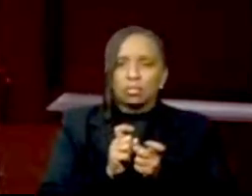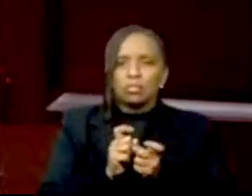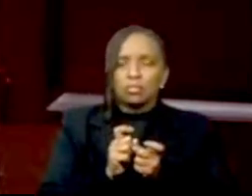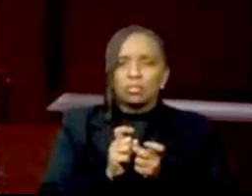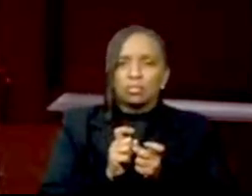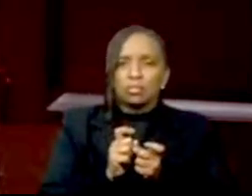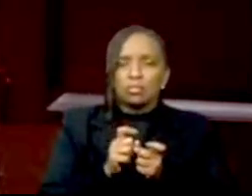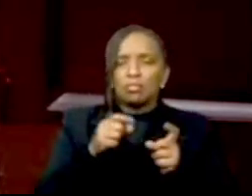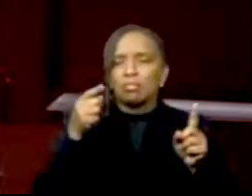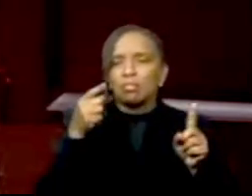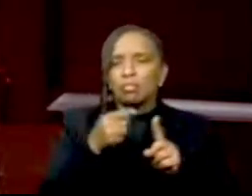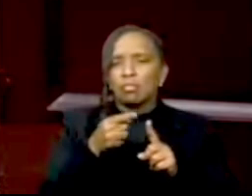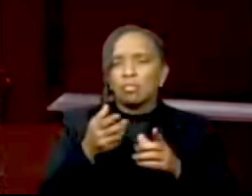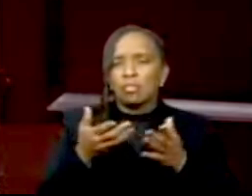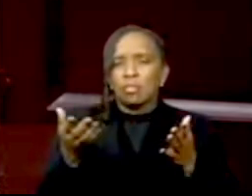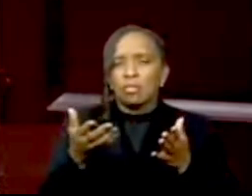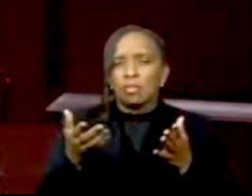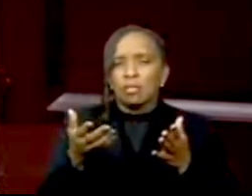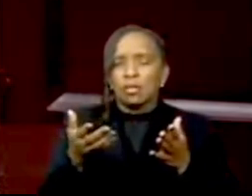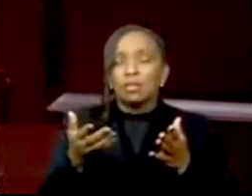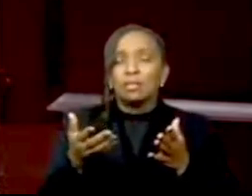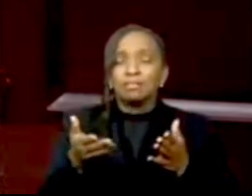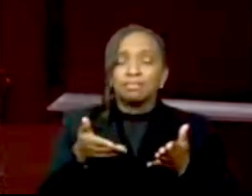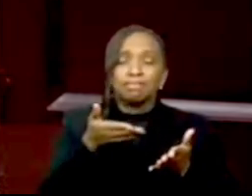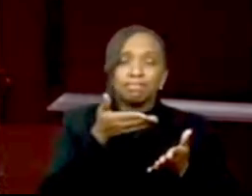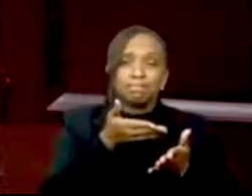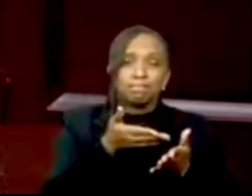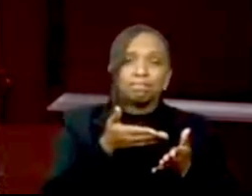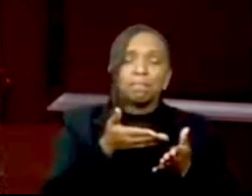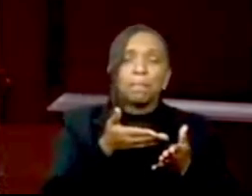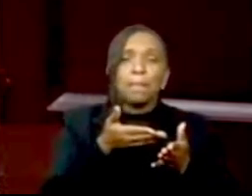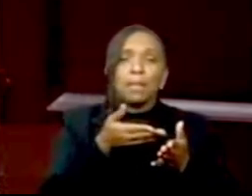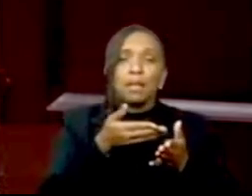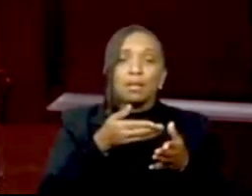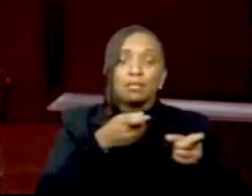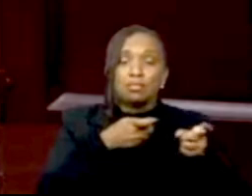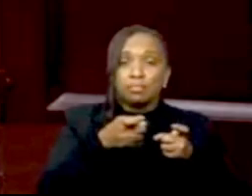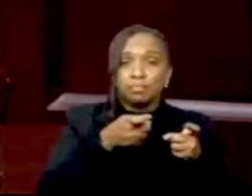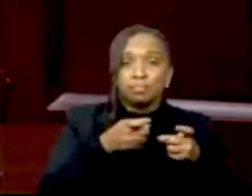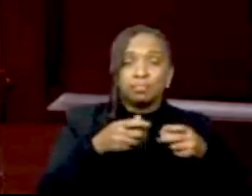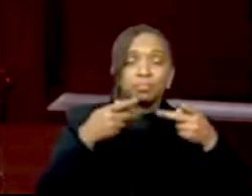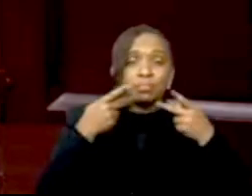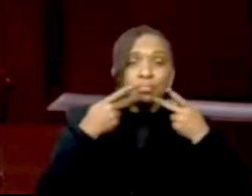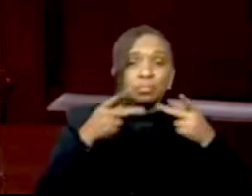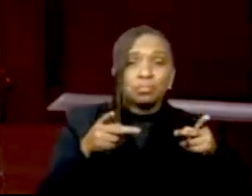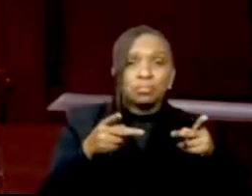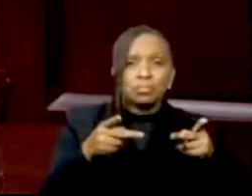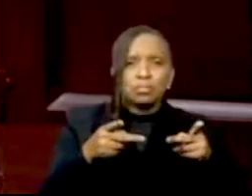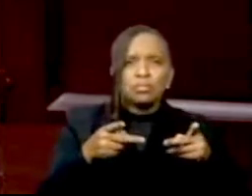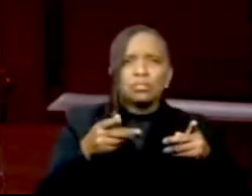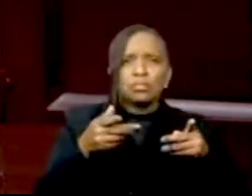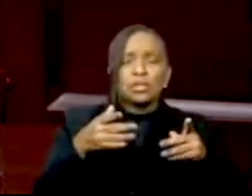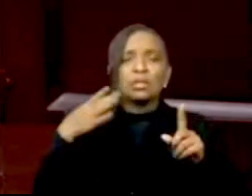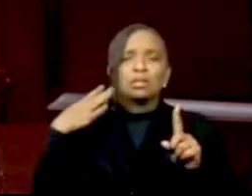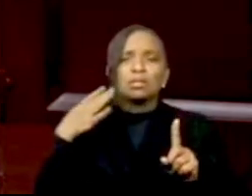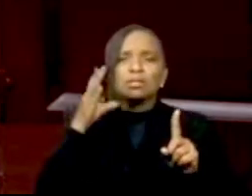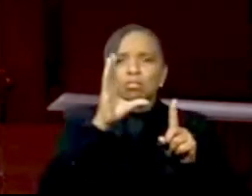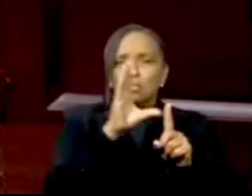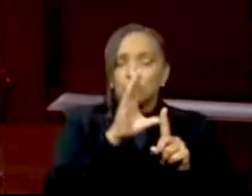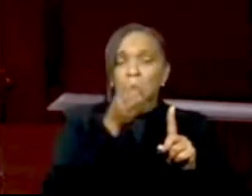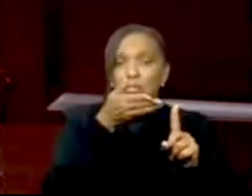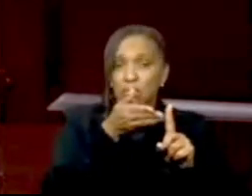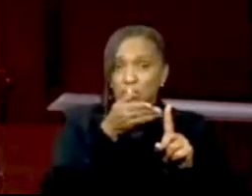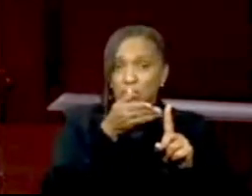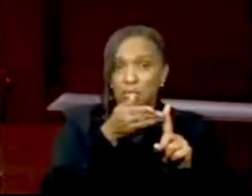defensa del Estado en estos tribunales que deben garantizar el derecho del Estado en sus decisiones